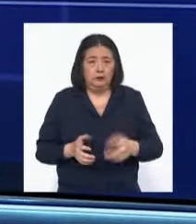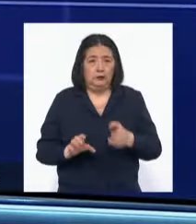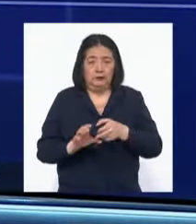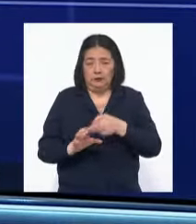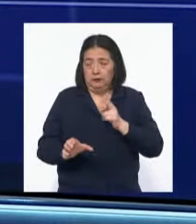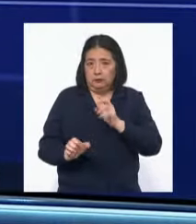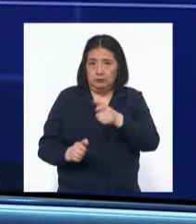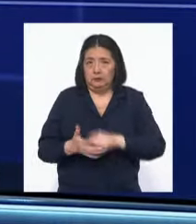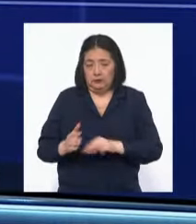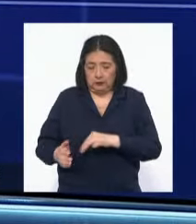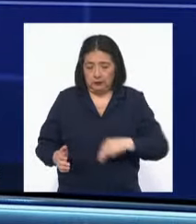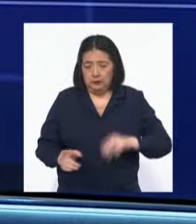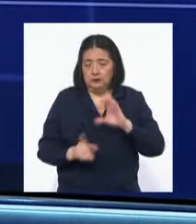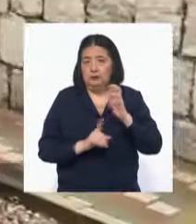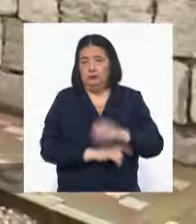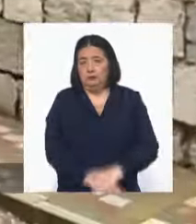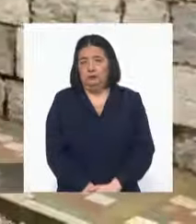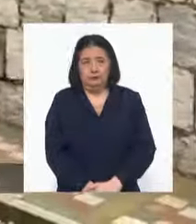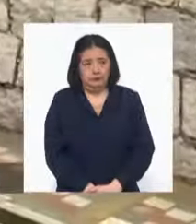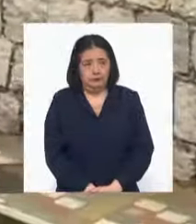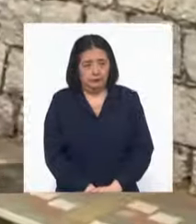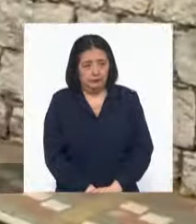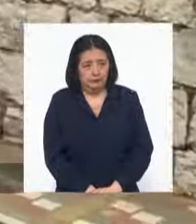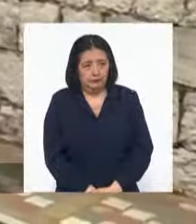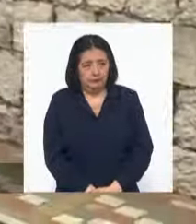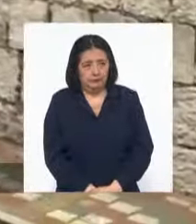la ministra de Cultura.